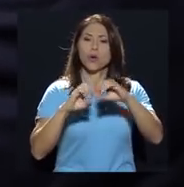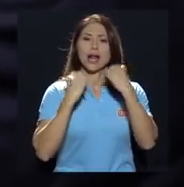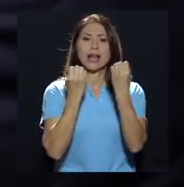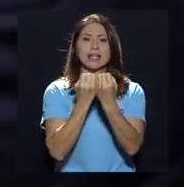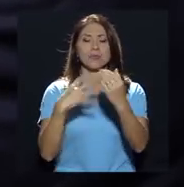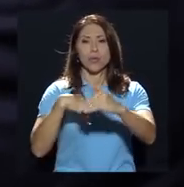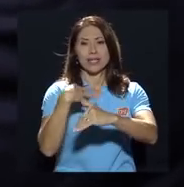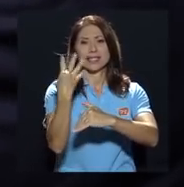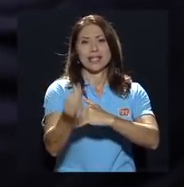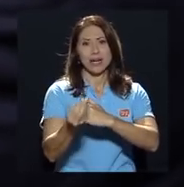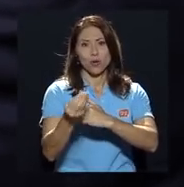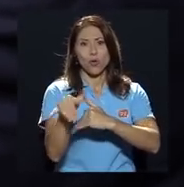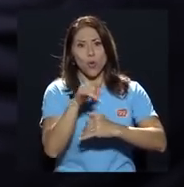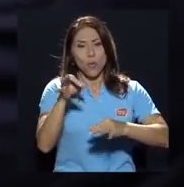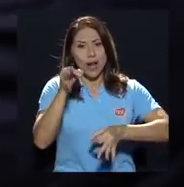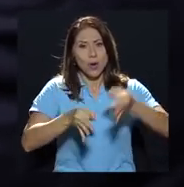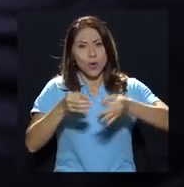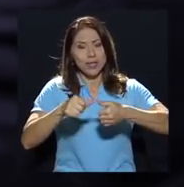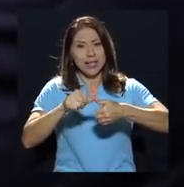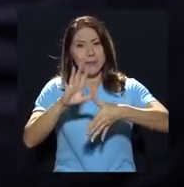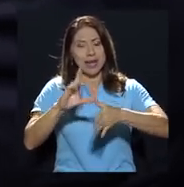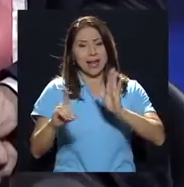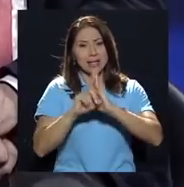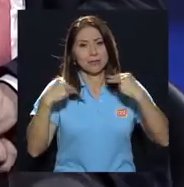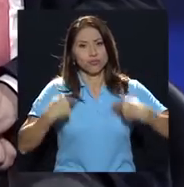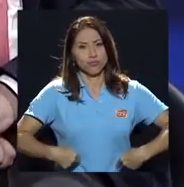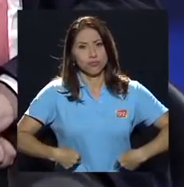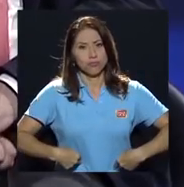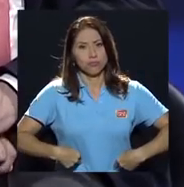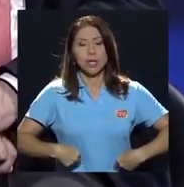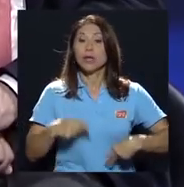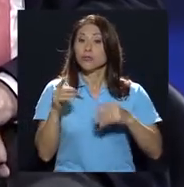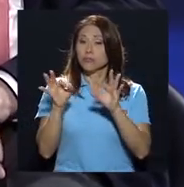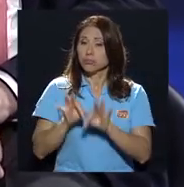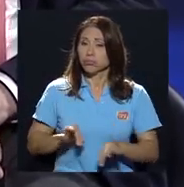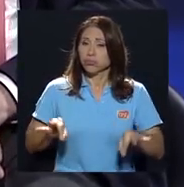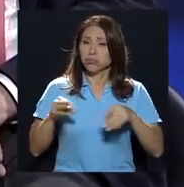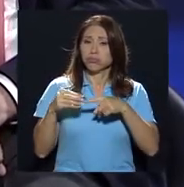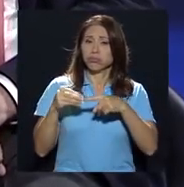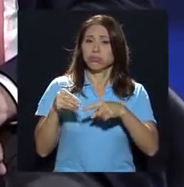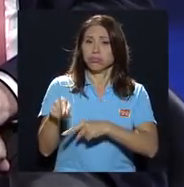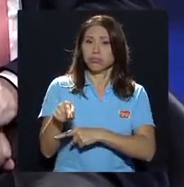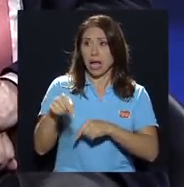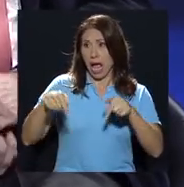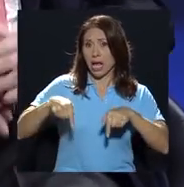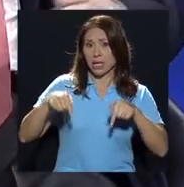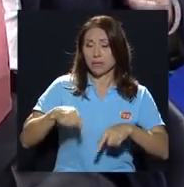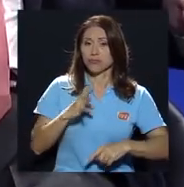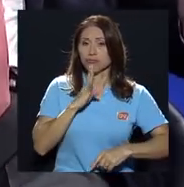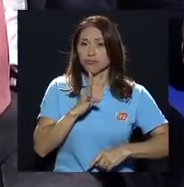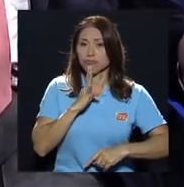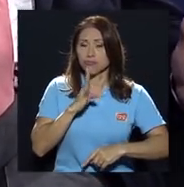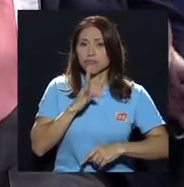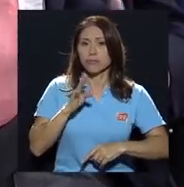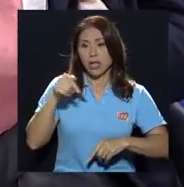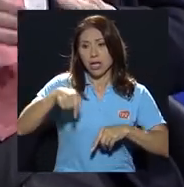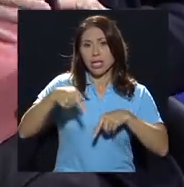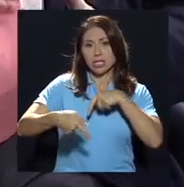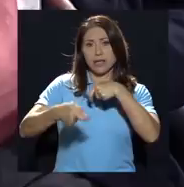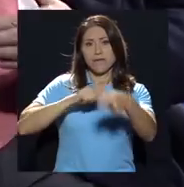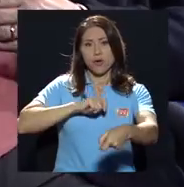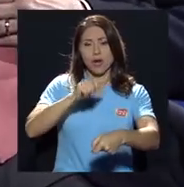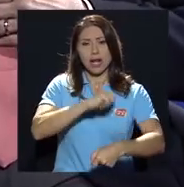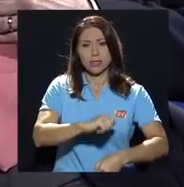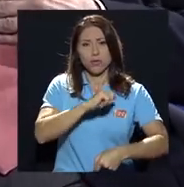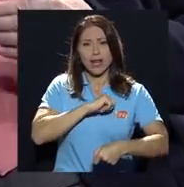externo potentísimo como la corriente americana derechos humanos es un tema vital fundamental porque incluso aquí mismo se está hablando